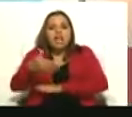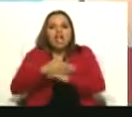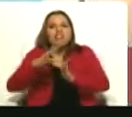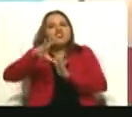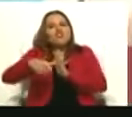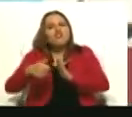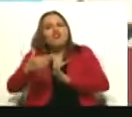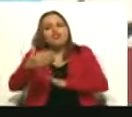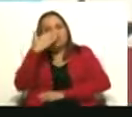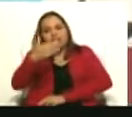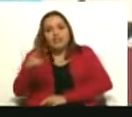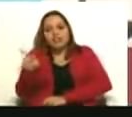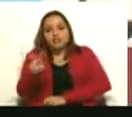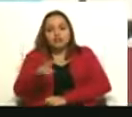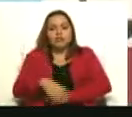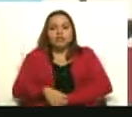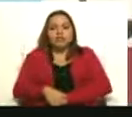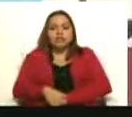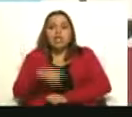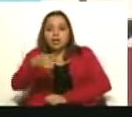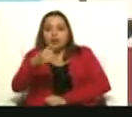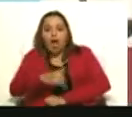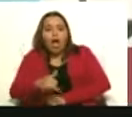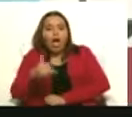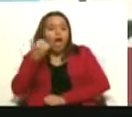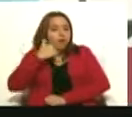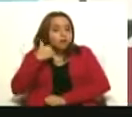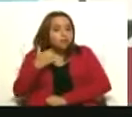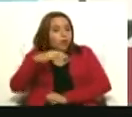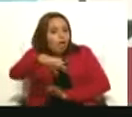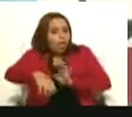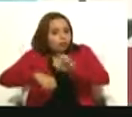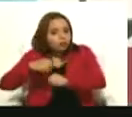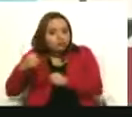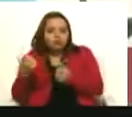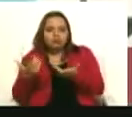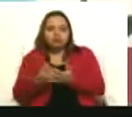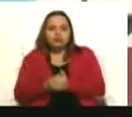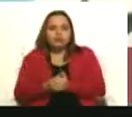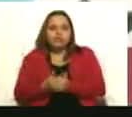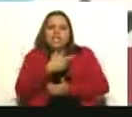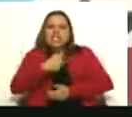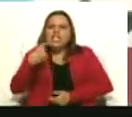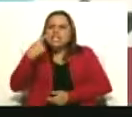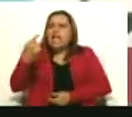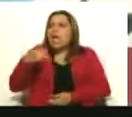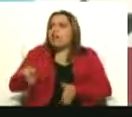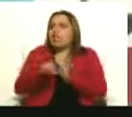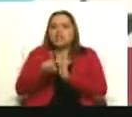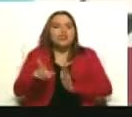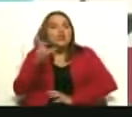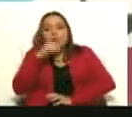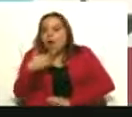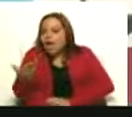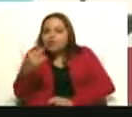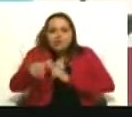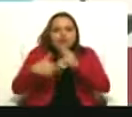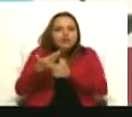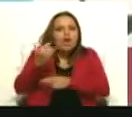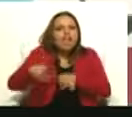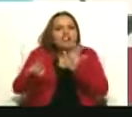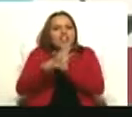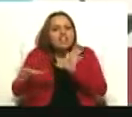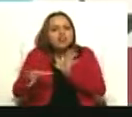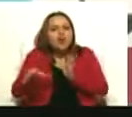Venezuela. Son un ocupante de facto. Y pretenden decir que tienen los derechos. No, no los tienen. Nunca los tuvieron. Ni